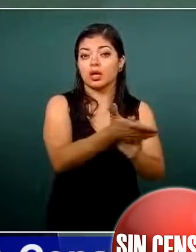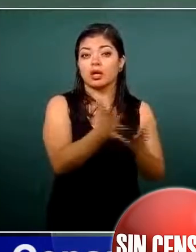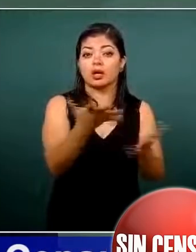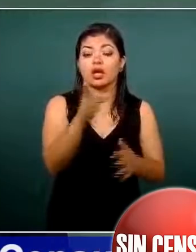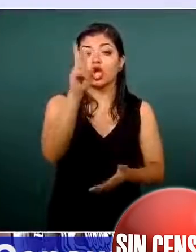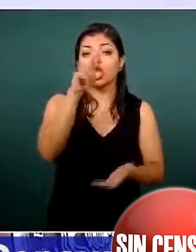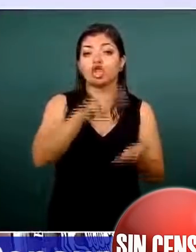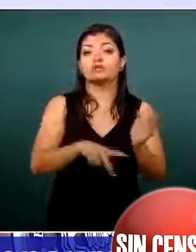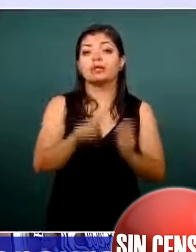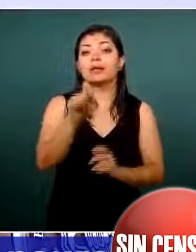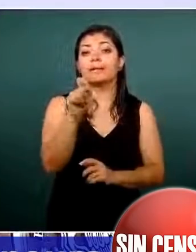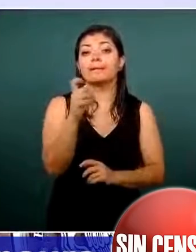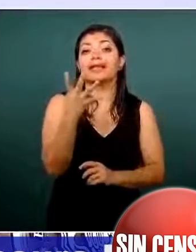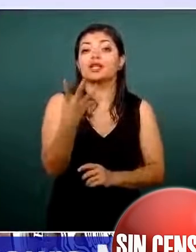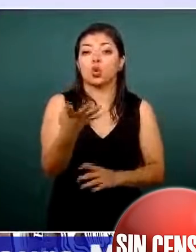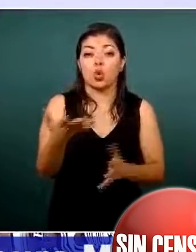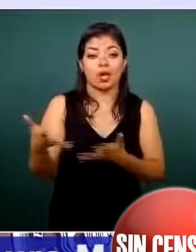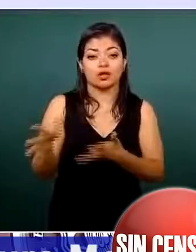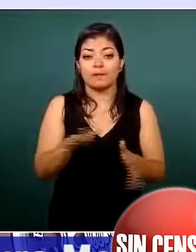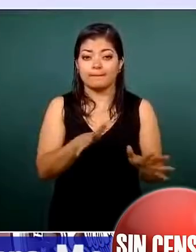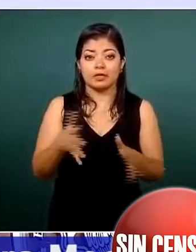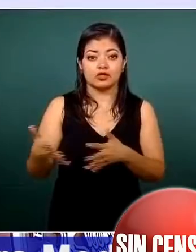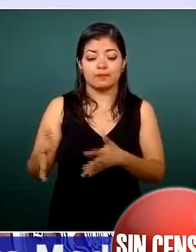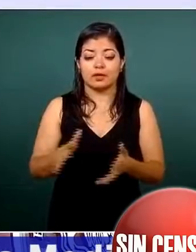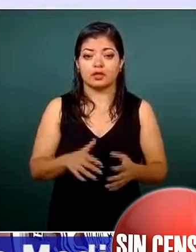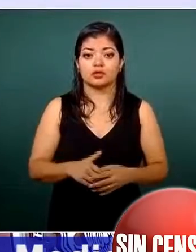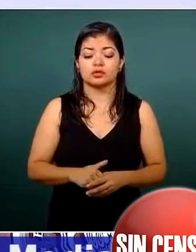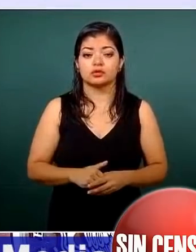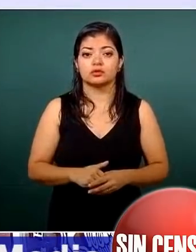2024 si nos iba bien.